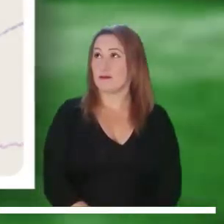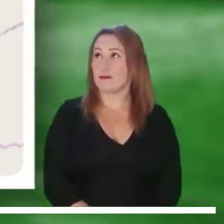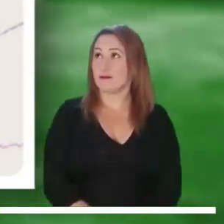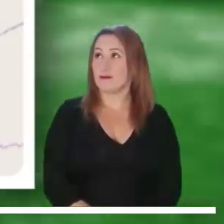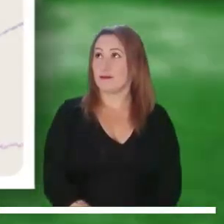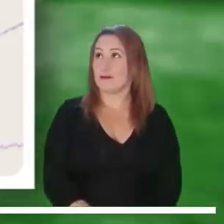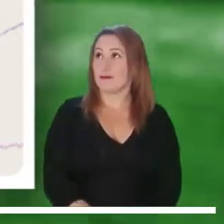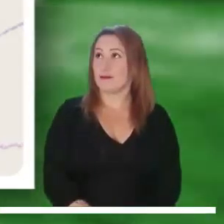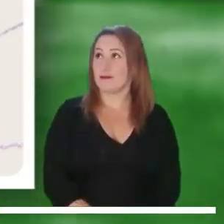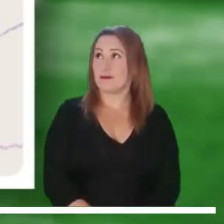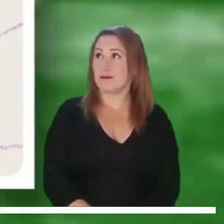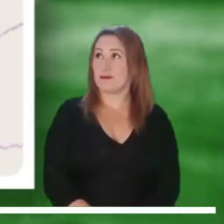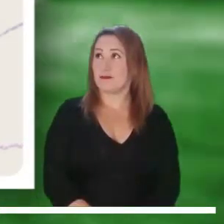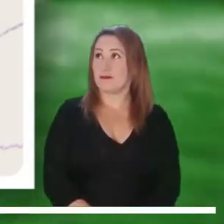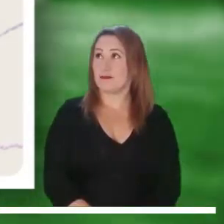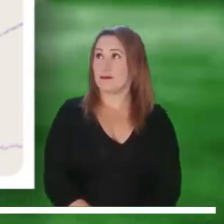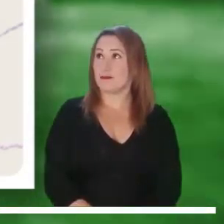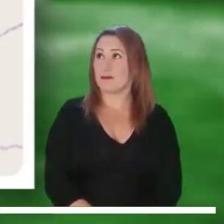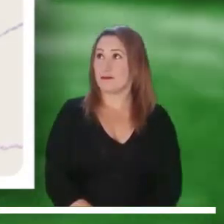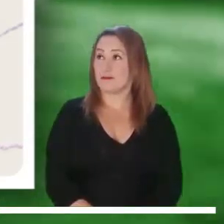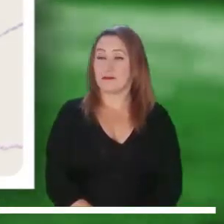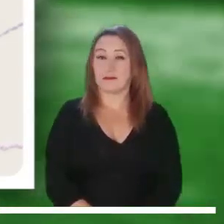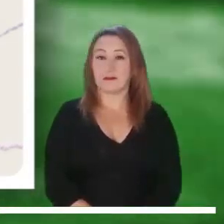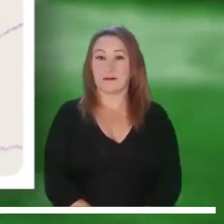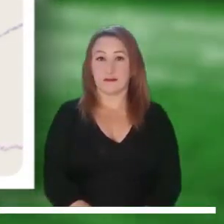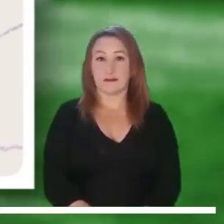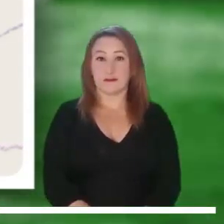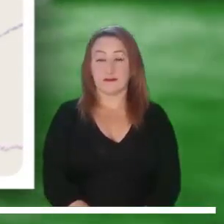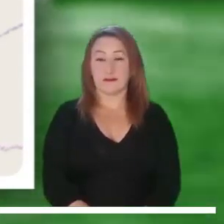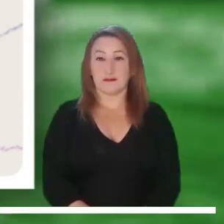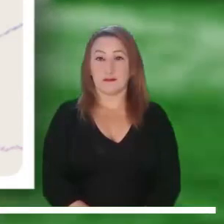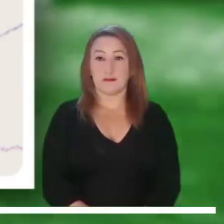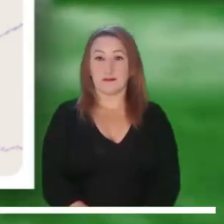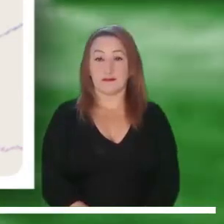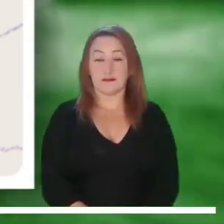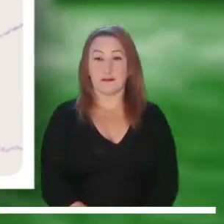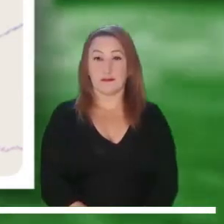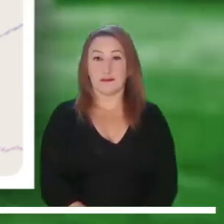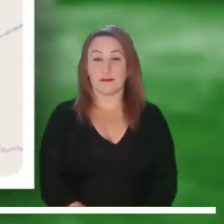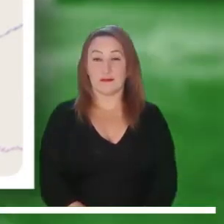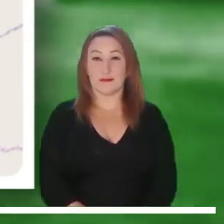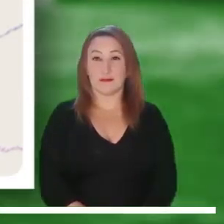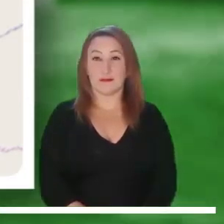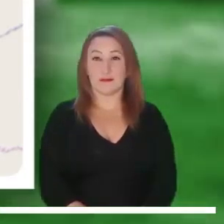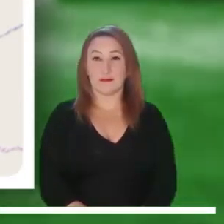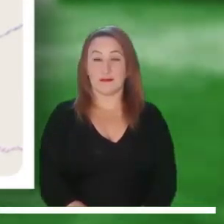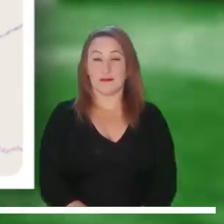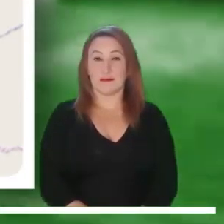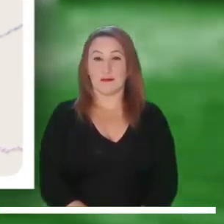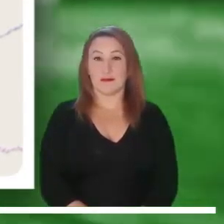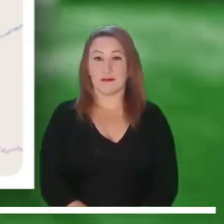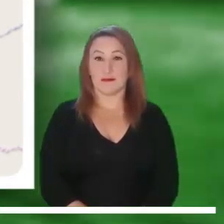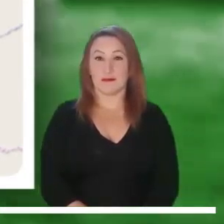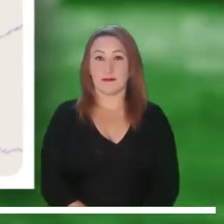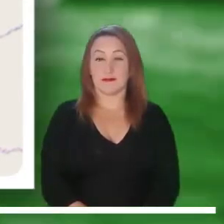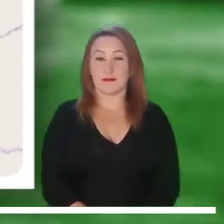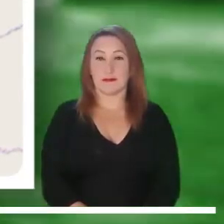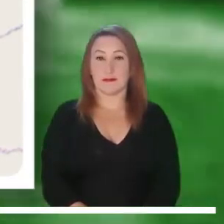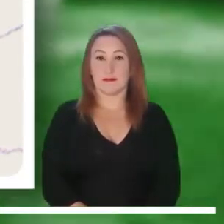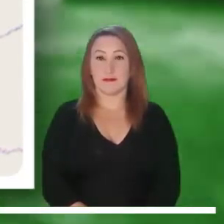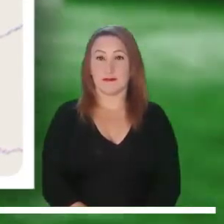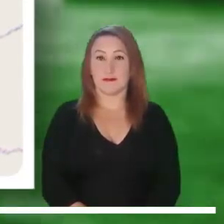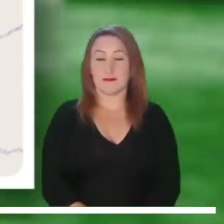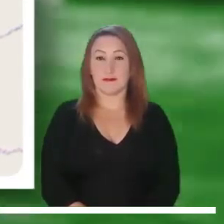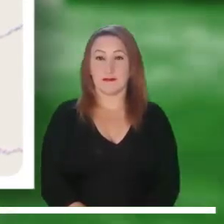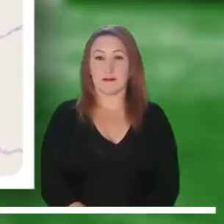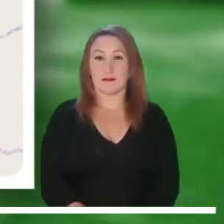Tibú, Sardinata y Nuevo Presidente, en la quebrada Agua Blanca, en el municipio de Villacaro y también en Sardinata, norte de Santander.